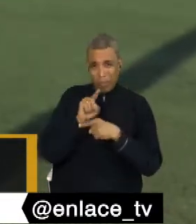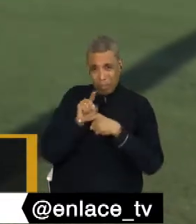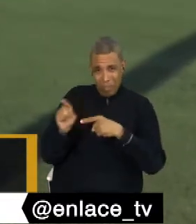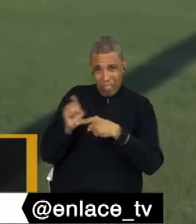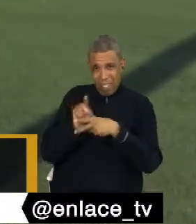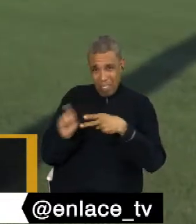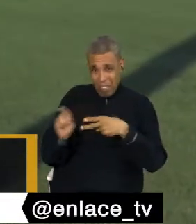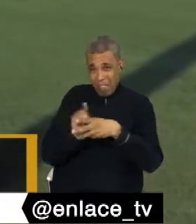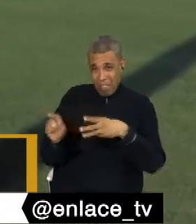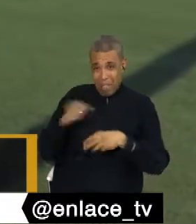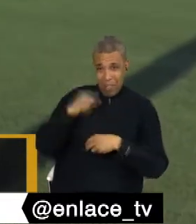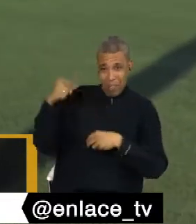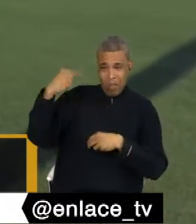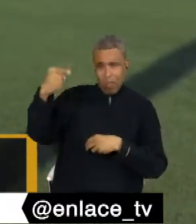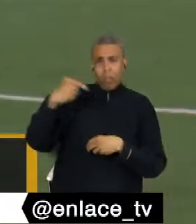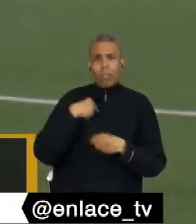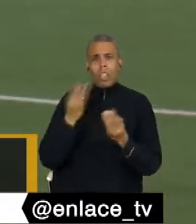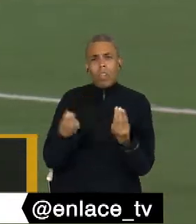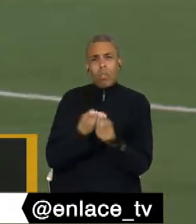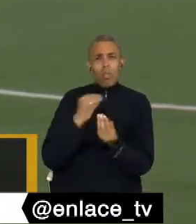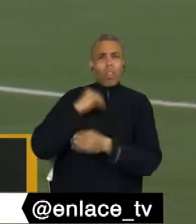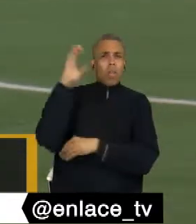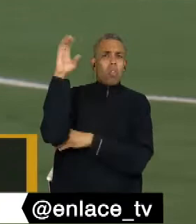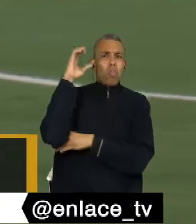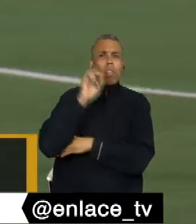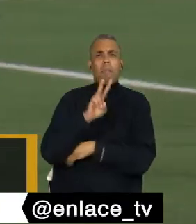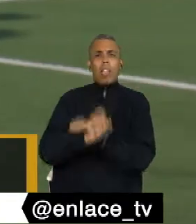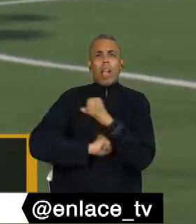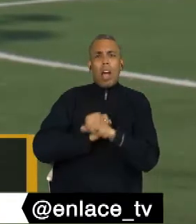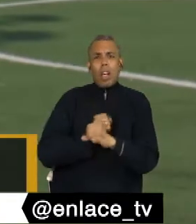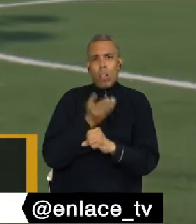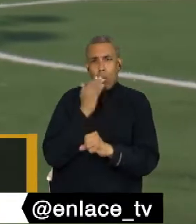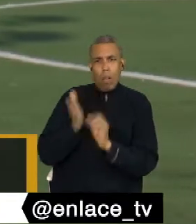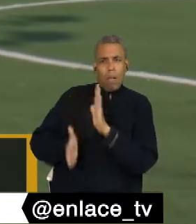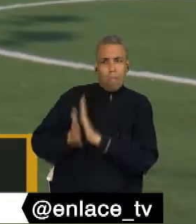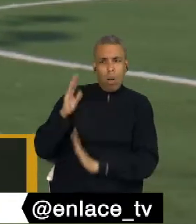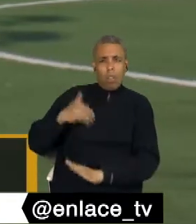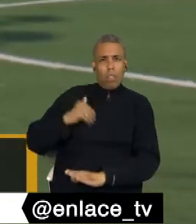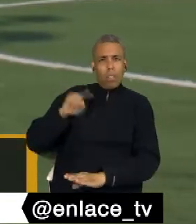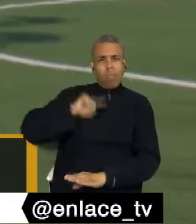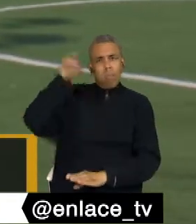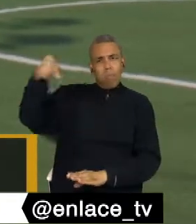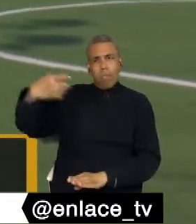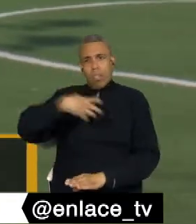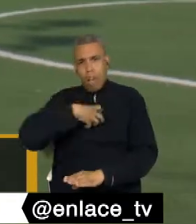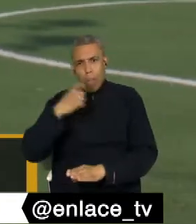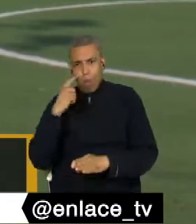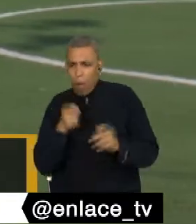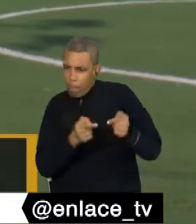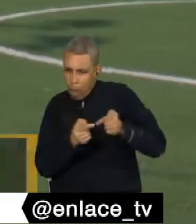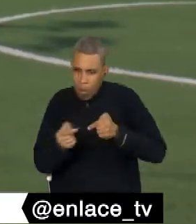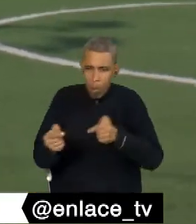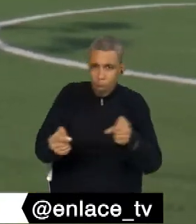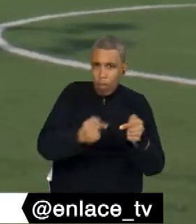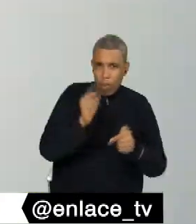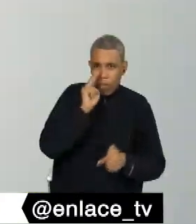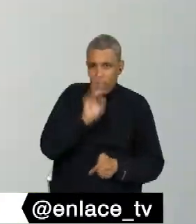del club Oro Negro viajará para mostrar en la cancha lo mejor de su técnica y así lograr un buen puesto en los